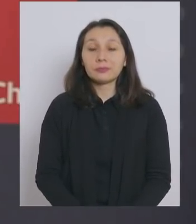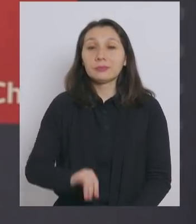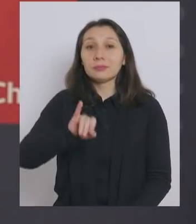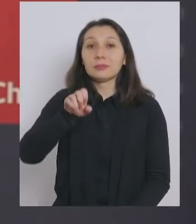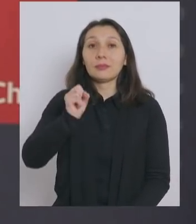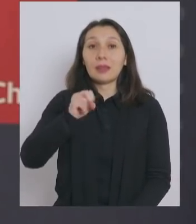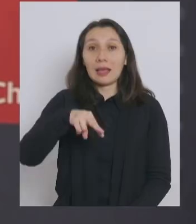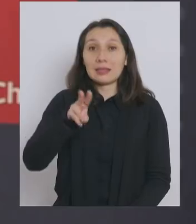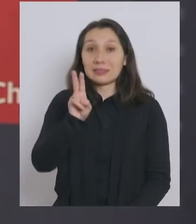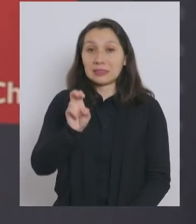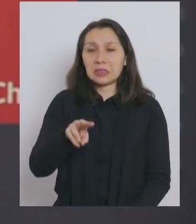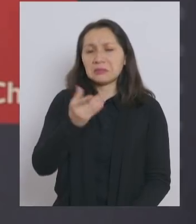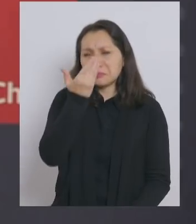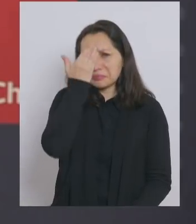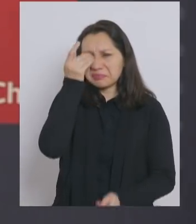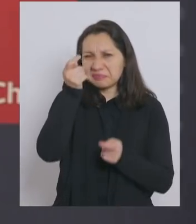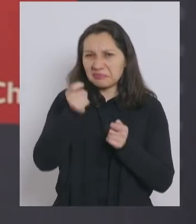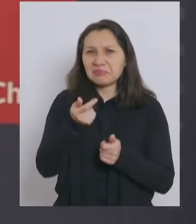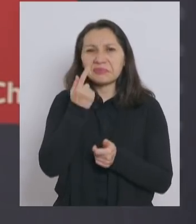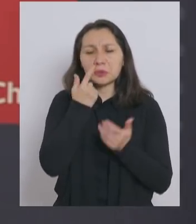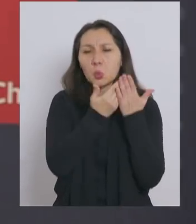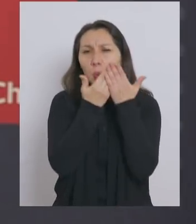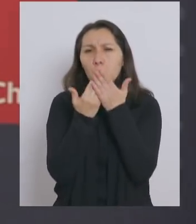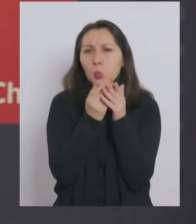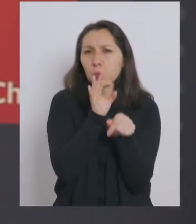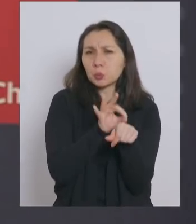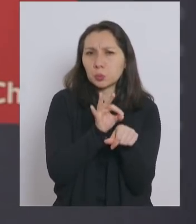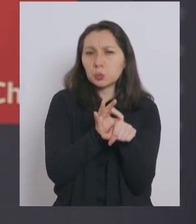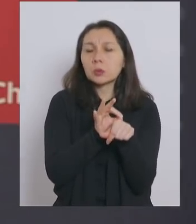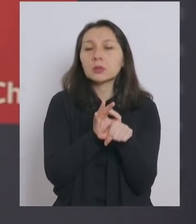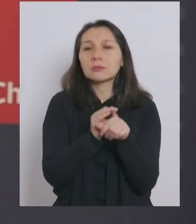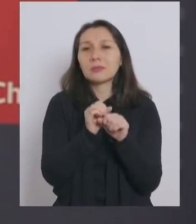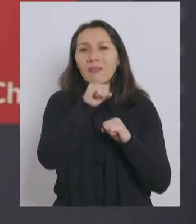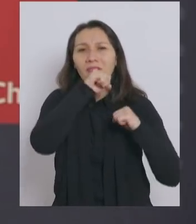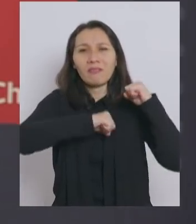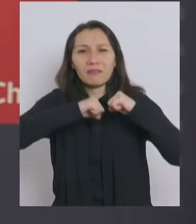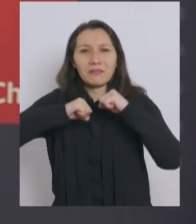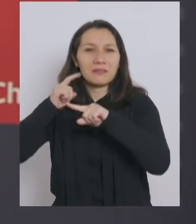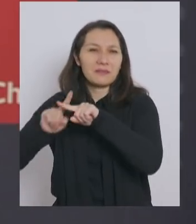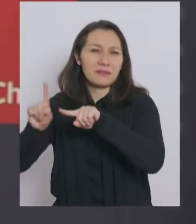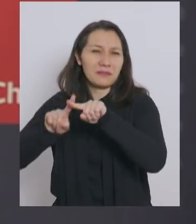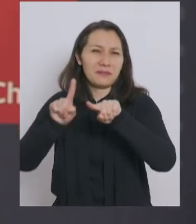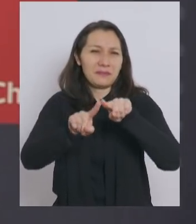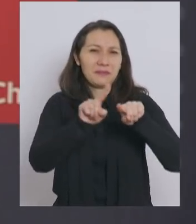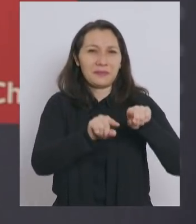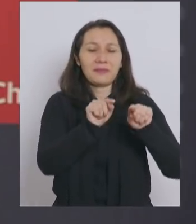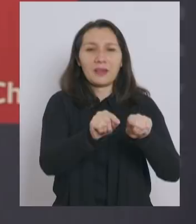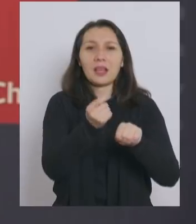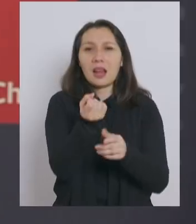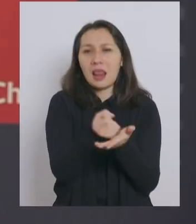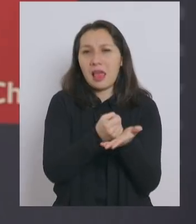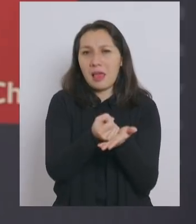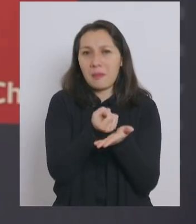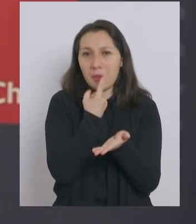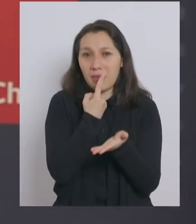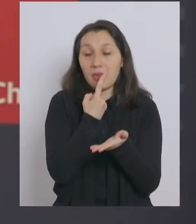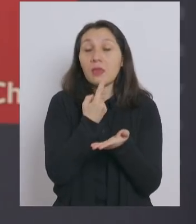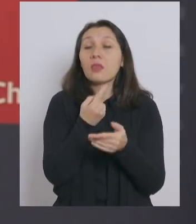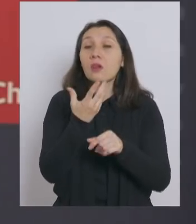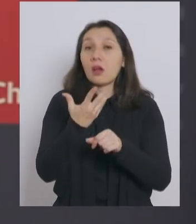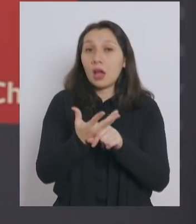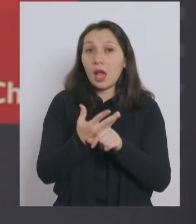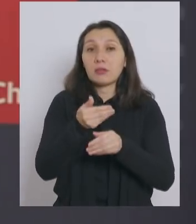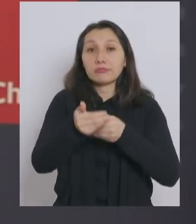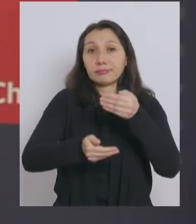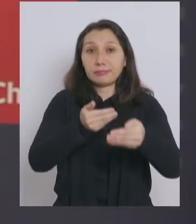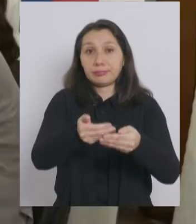Janssen tiene una vasta experiencia en estudios clínicos fabricando diversos tipos de medicamentos. Durante el desarrollo de